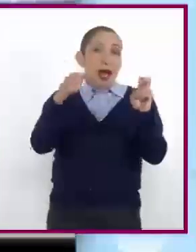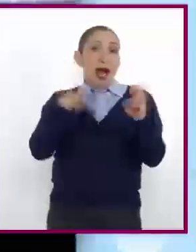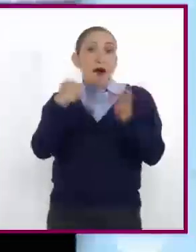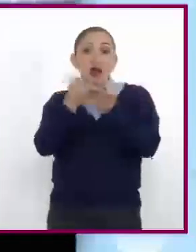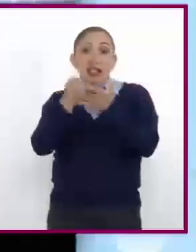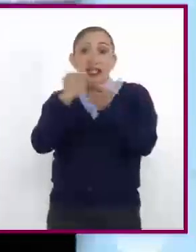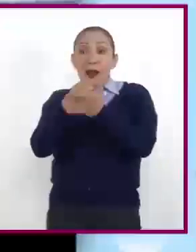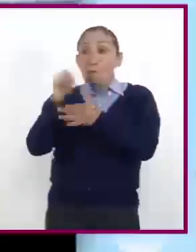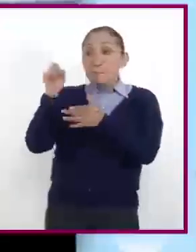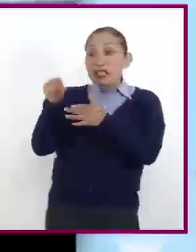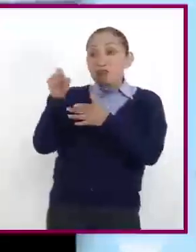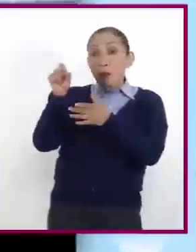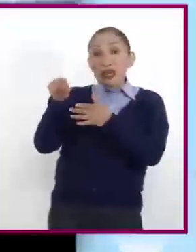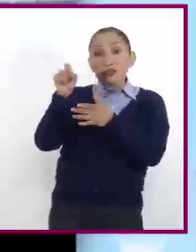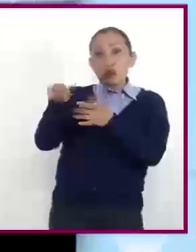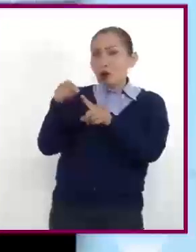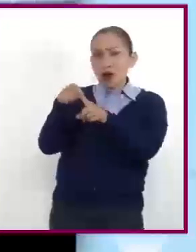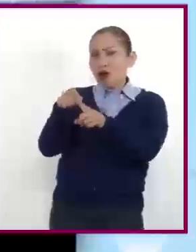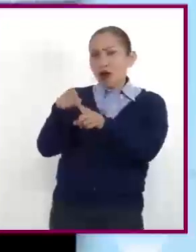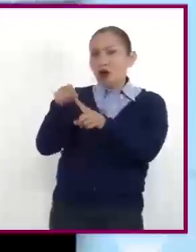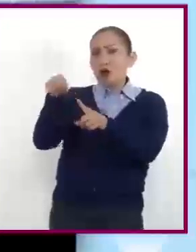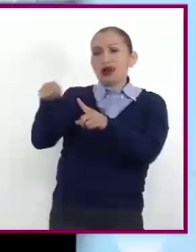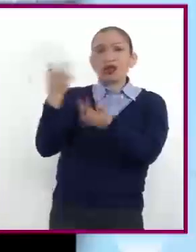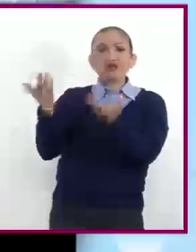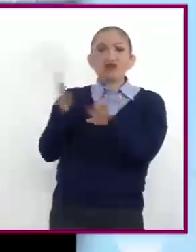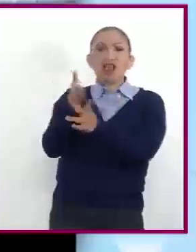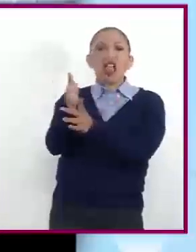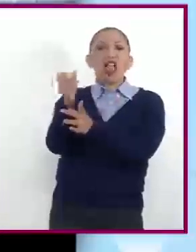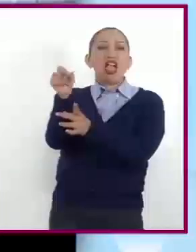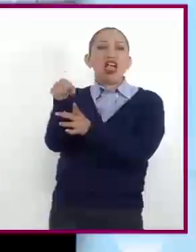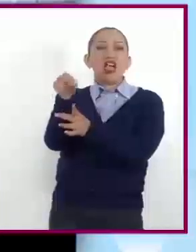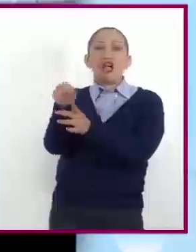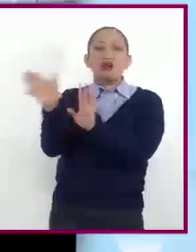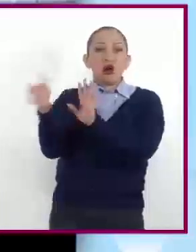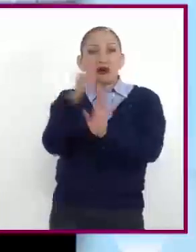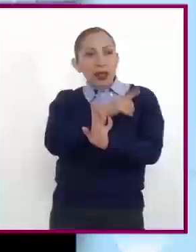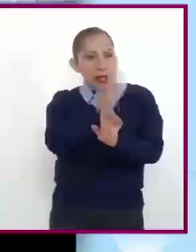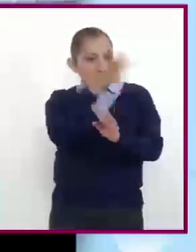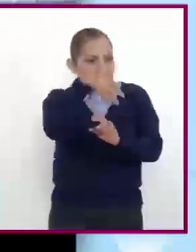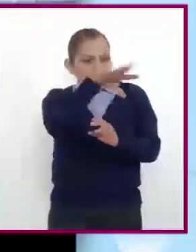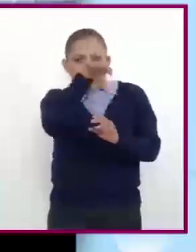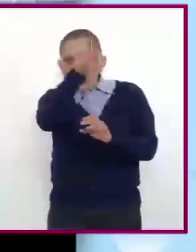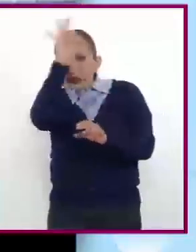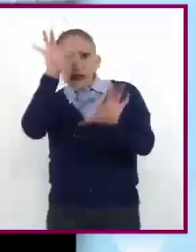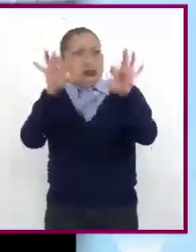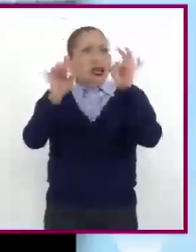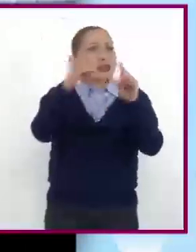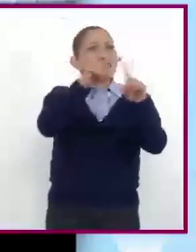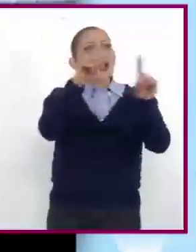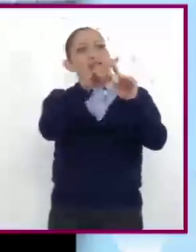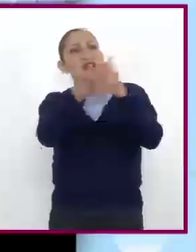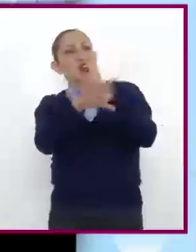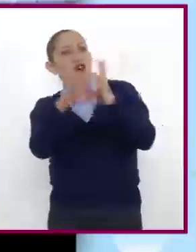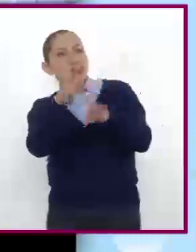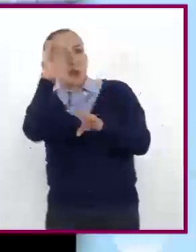guiarte por una sola fuente porque entonces sería sesgado. Tienes que buscar ángulos